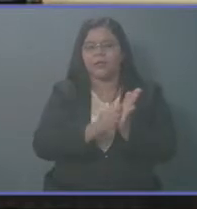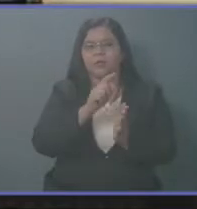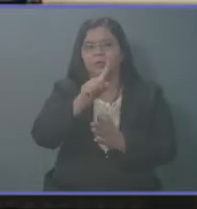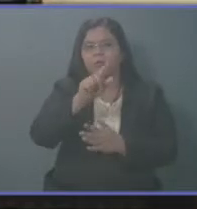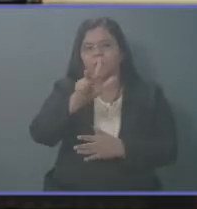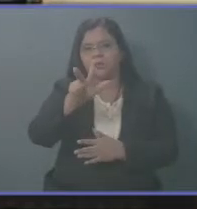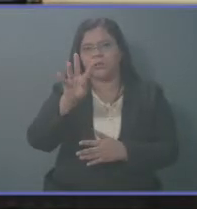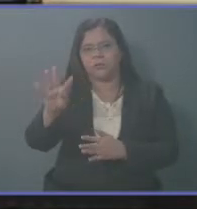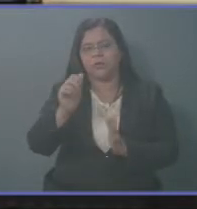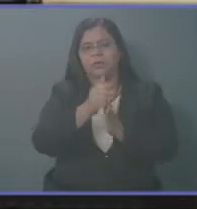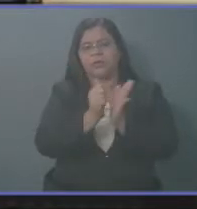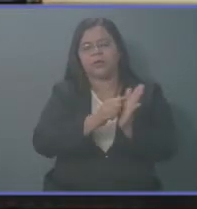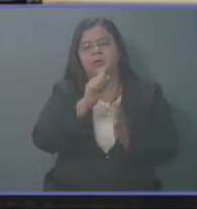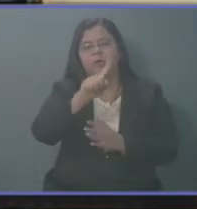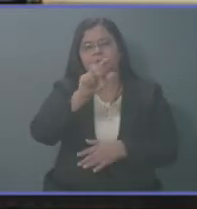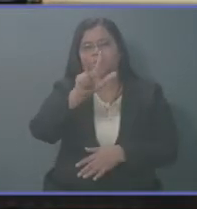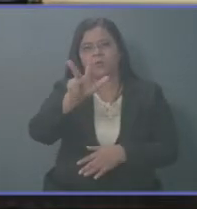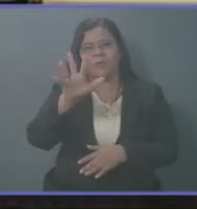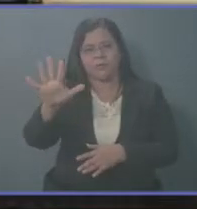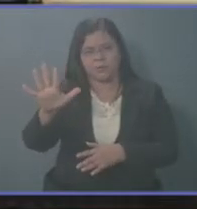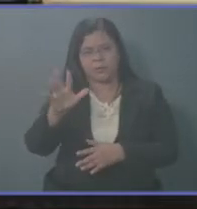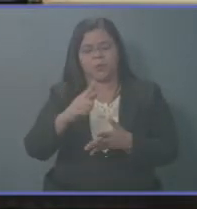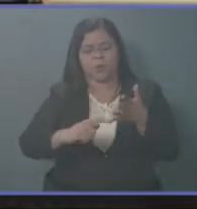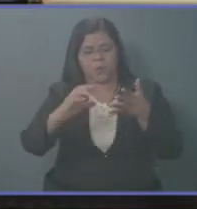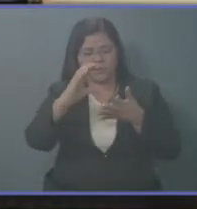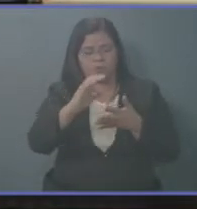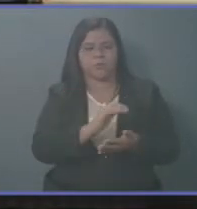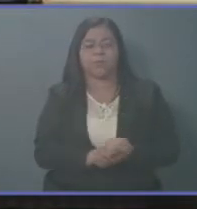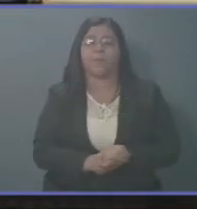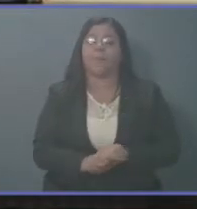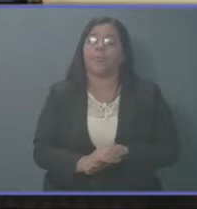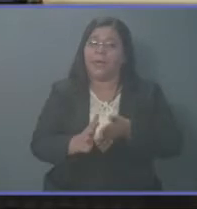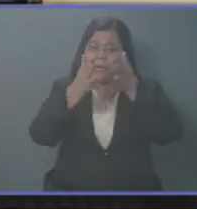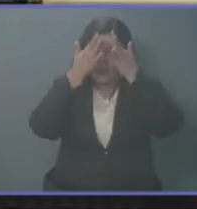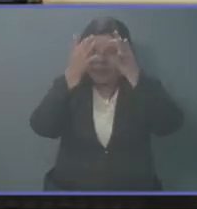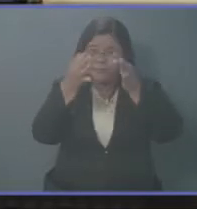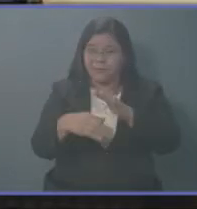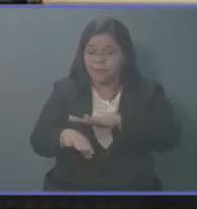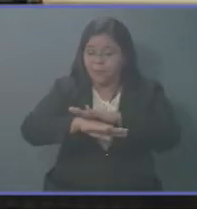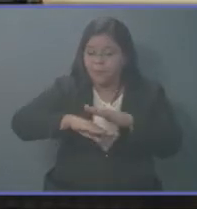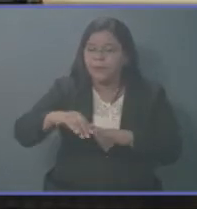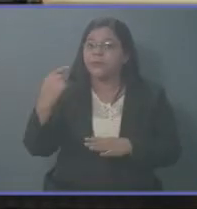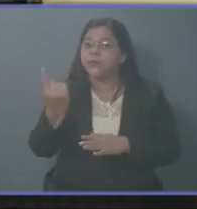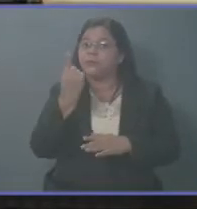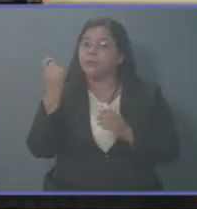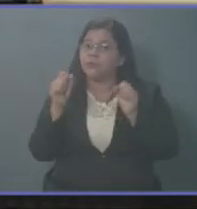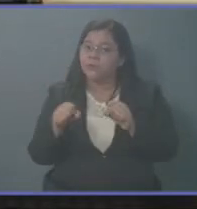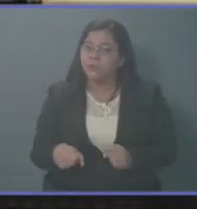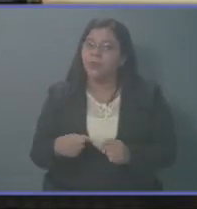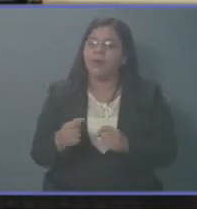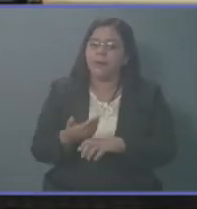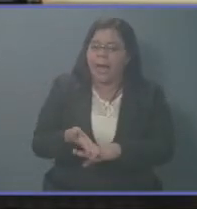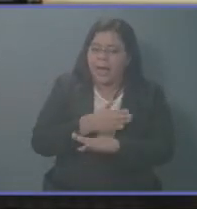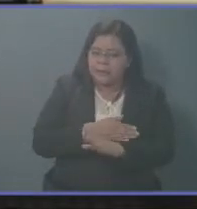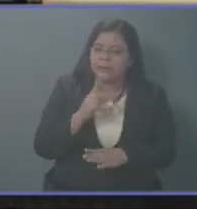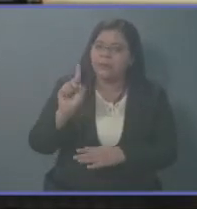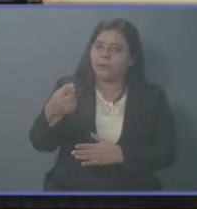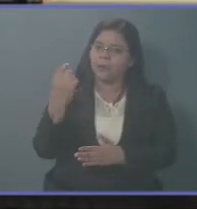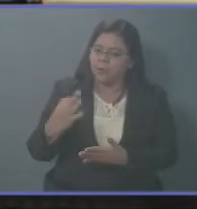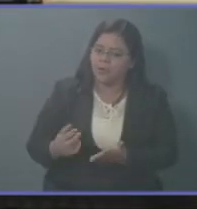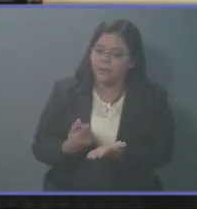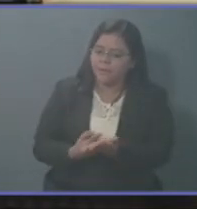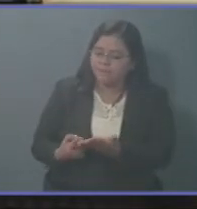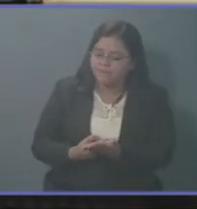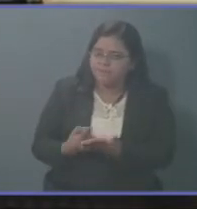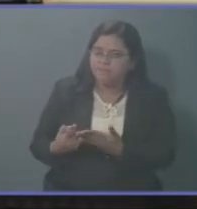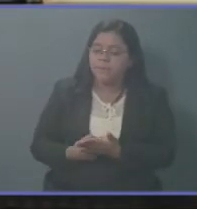y 135 de la Constitución. De tal manera, la voluntad parlamentaria únicamente puede formarse por medio de debates y la contradicción,